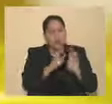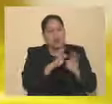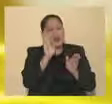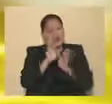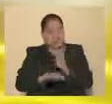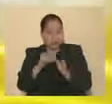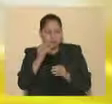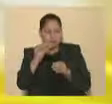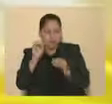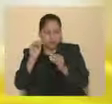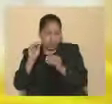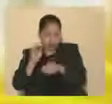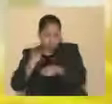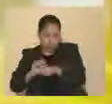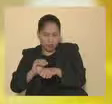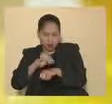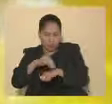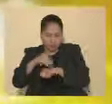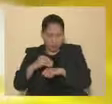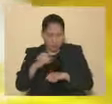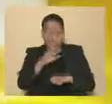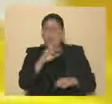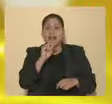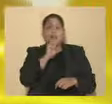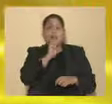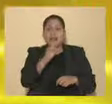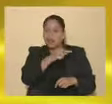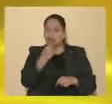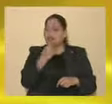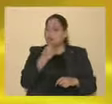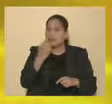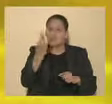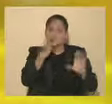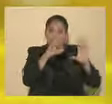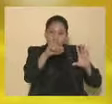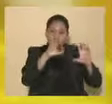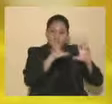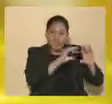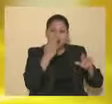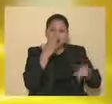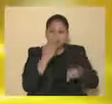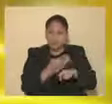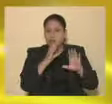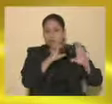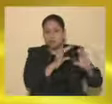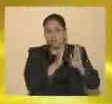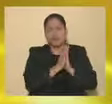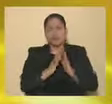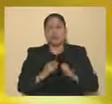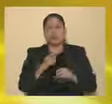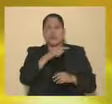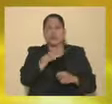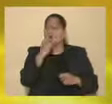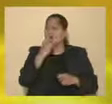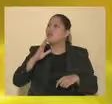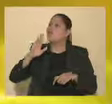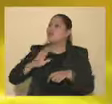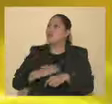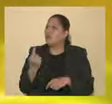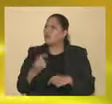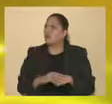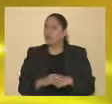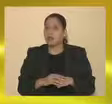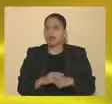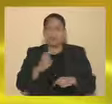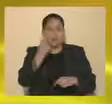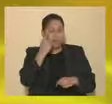sexuales, de tener algún tipo de exhibición. Esto el niño debe de saberlo y tú se lo tienes que decir. ¿Y qué pasa si te preguntan por qué? Porque, mi amor, tus